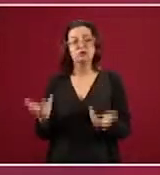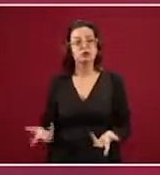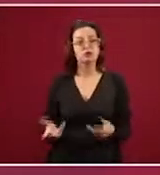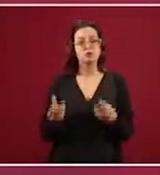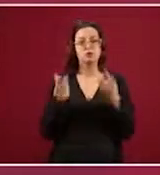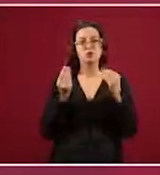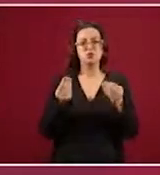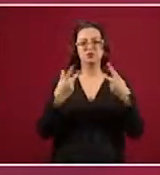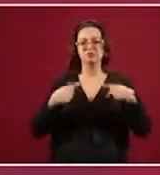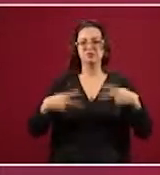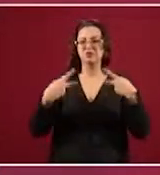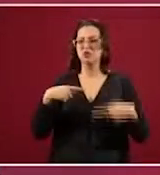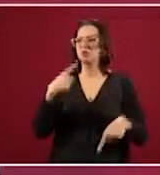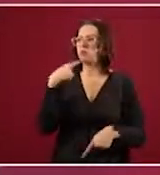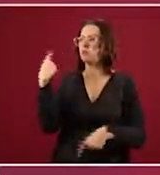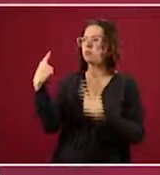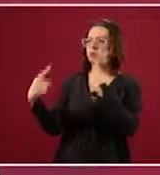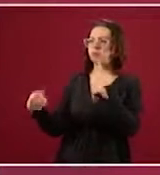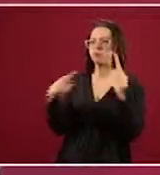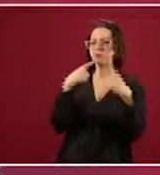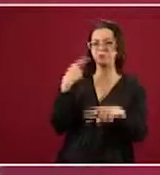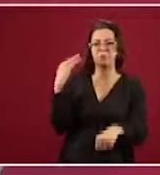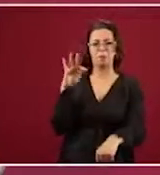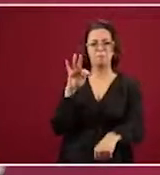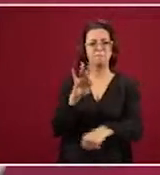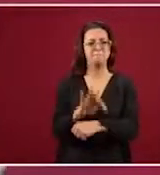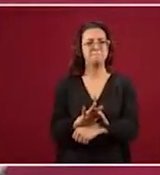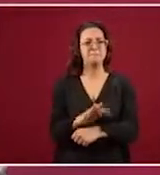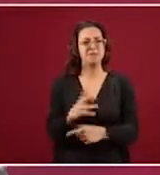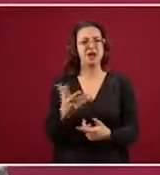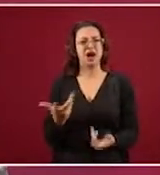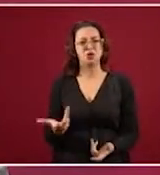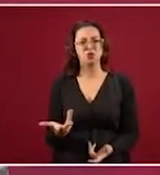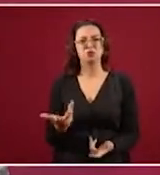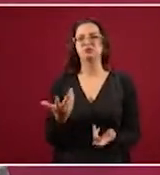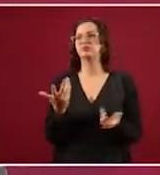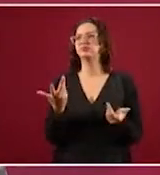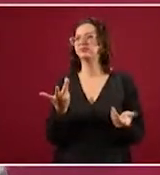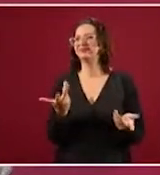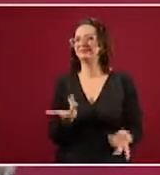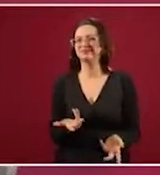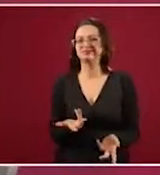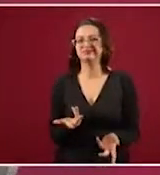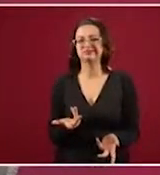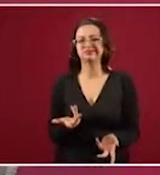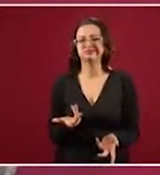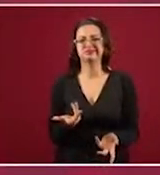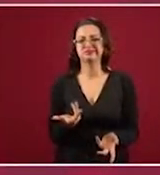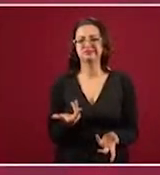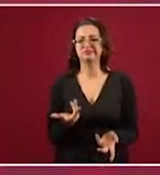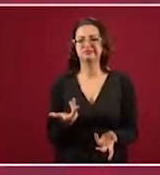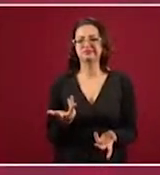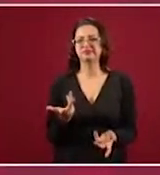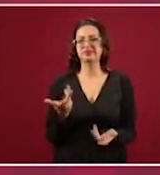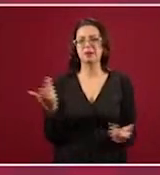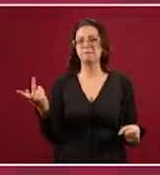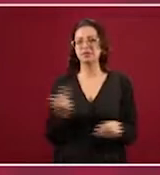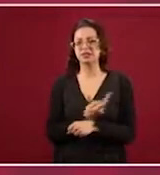amparos y se le impidió a la